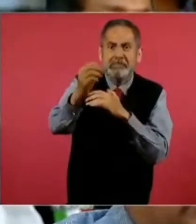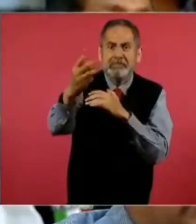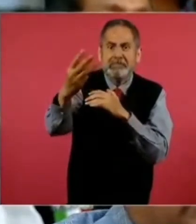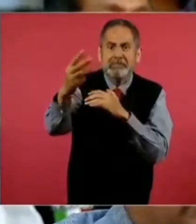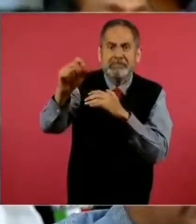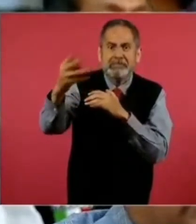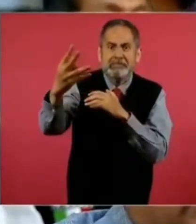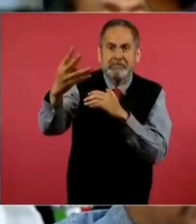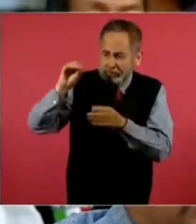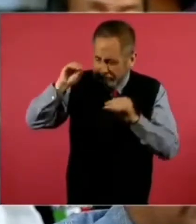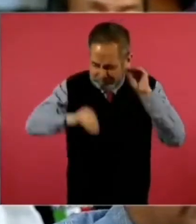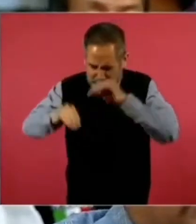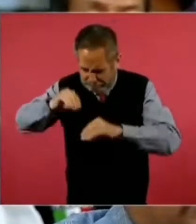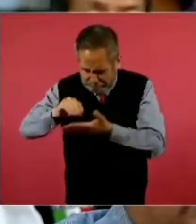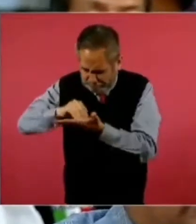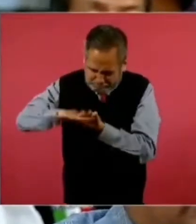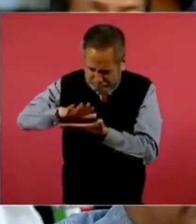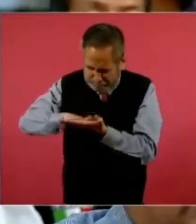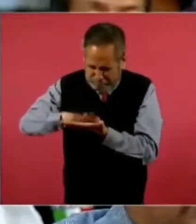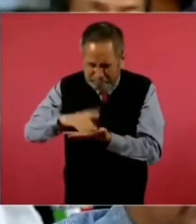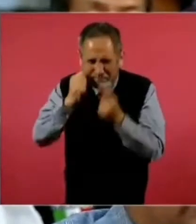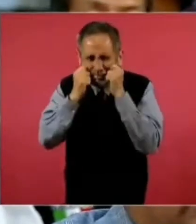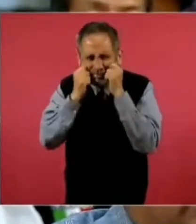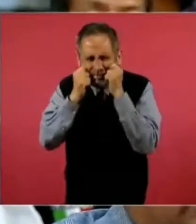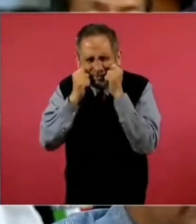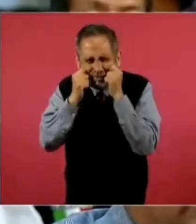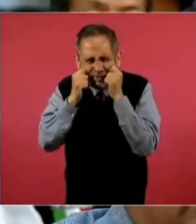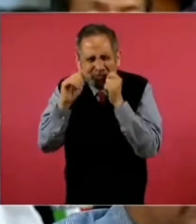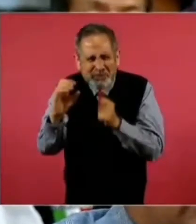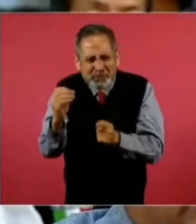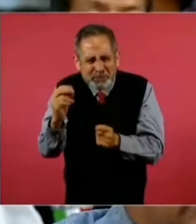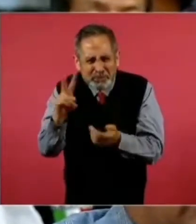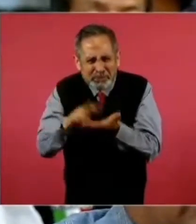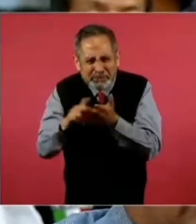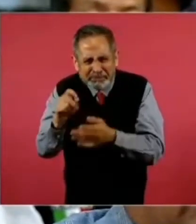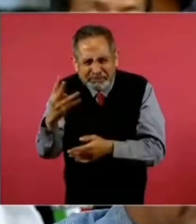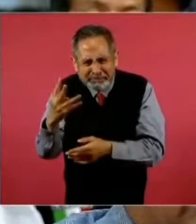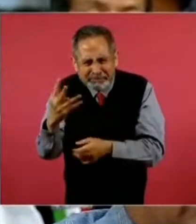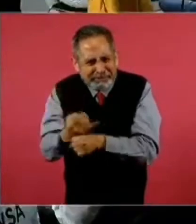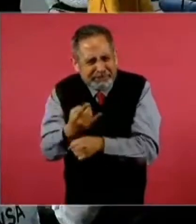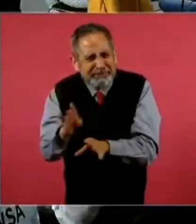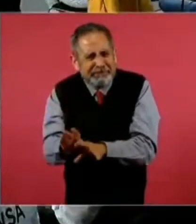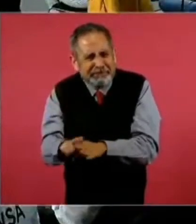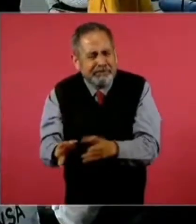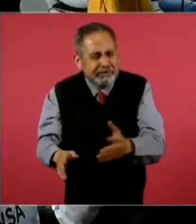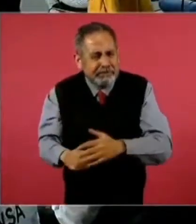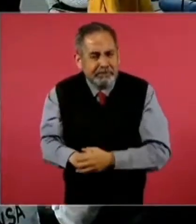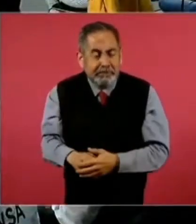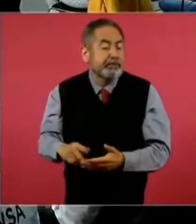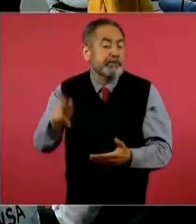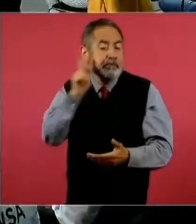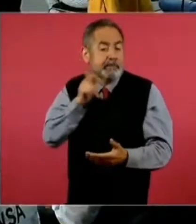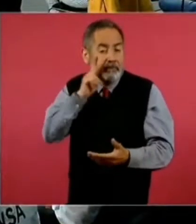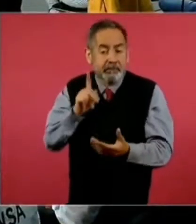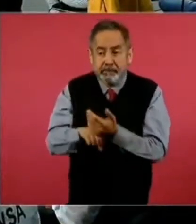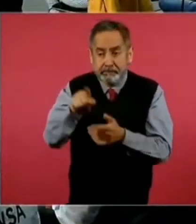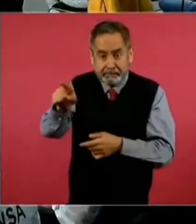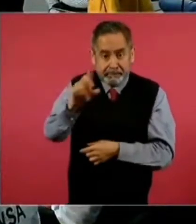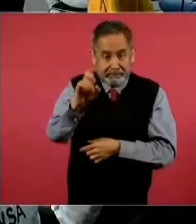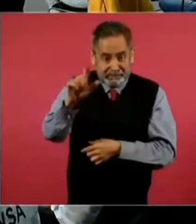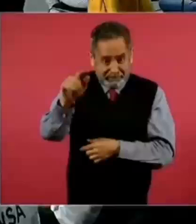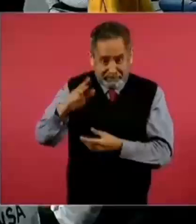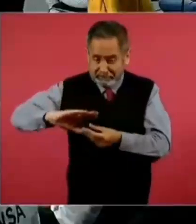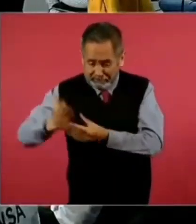expediente pusieron los números ahí al azar. 4. Las pruebas e informes de la FEADLE no